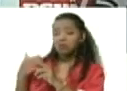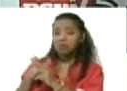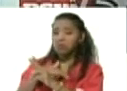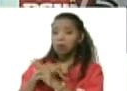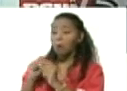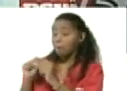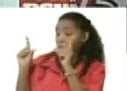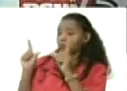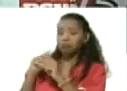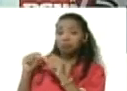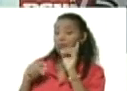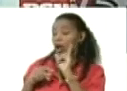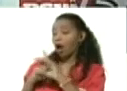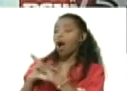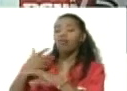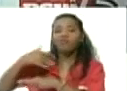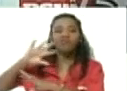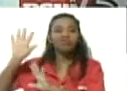¿cuál era la otra?